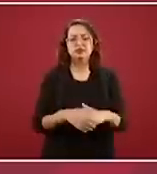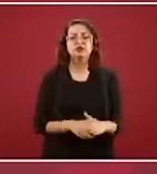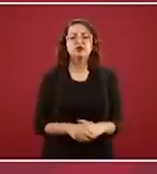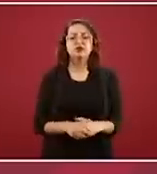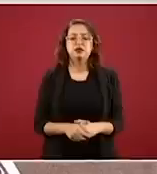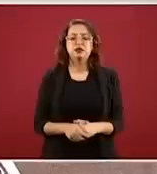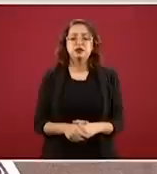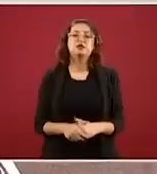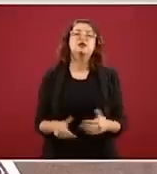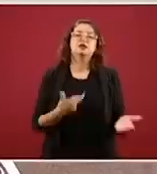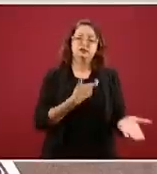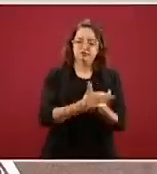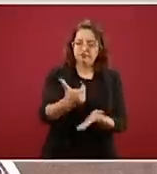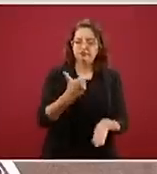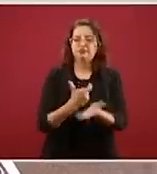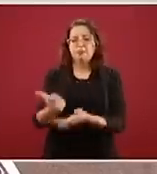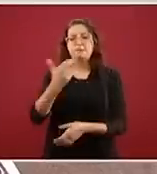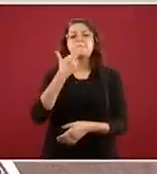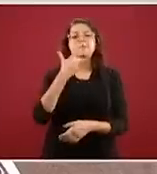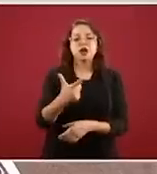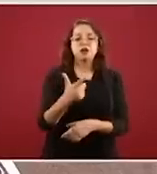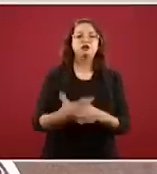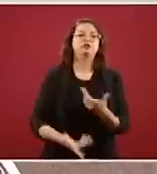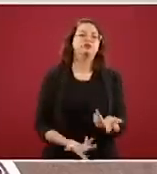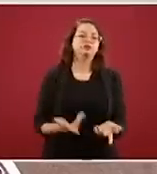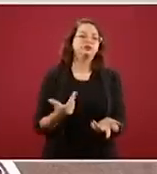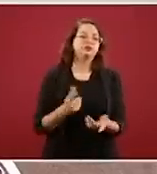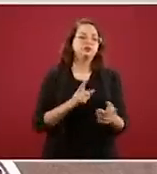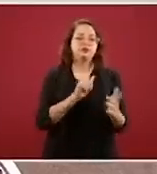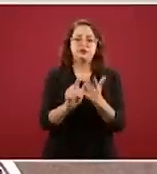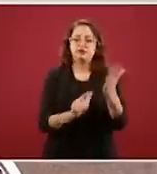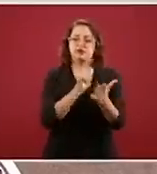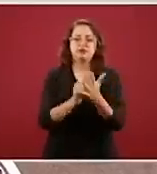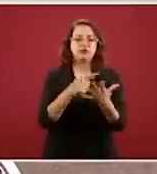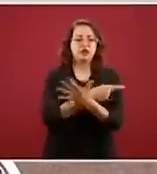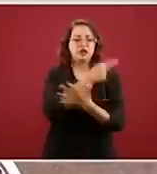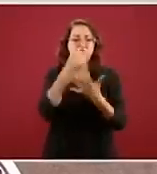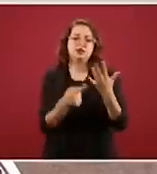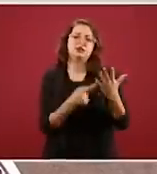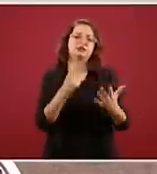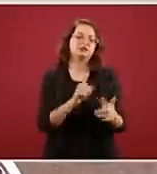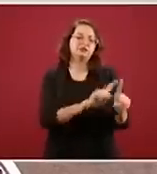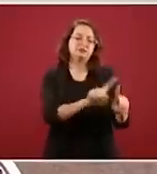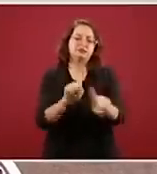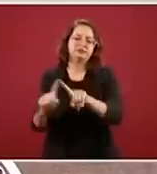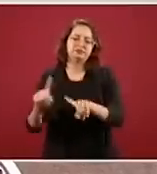garantizando mejores sueldos, mejores prestaciones en general.